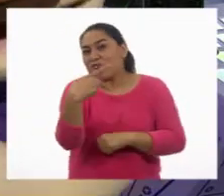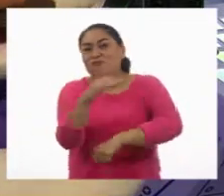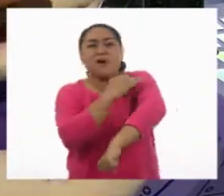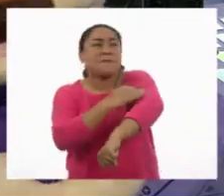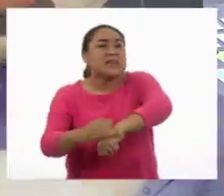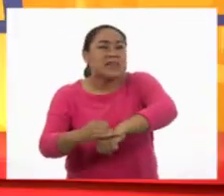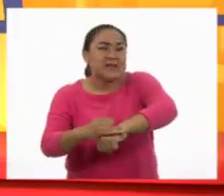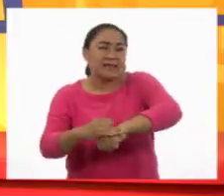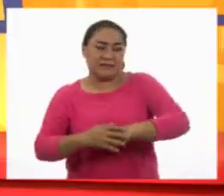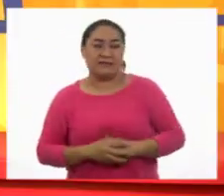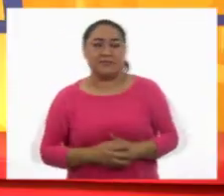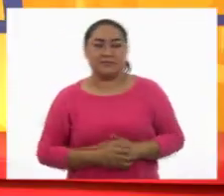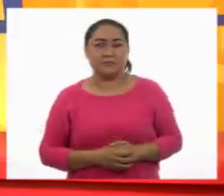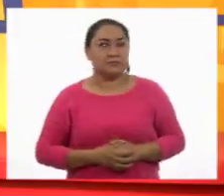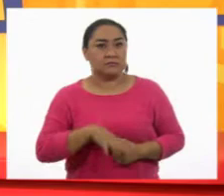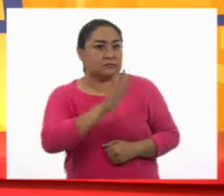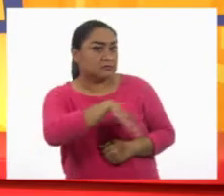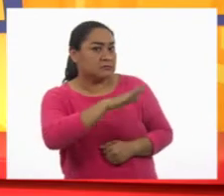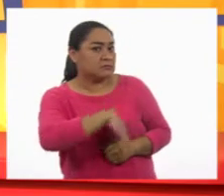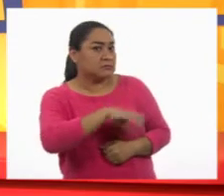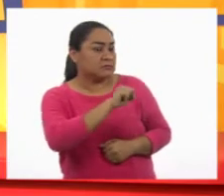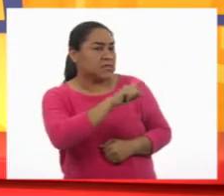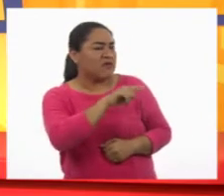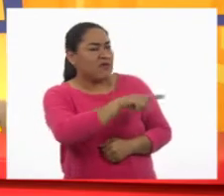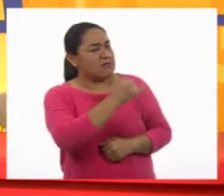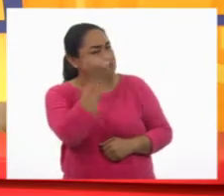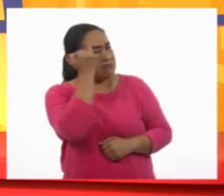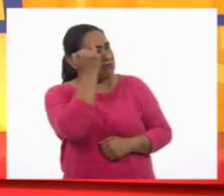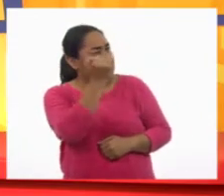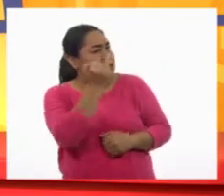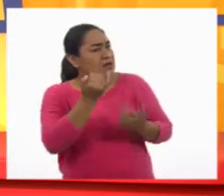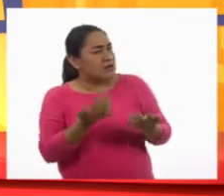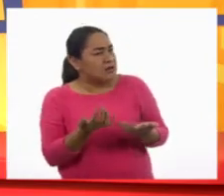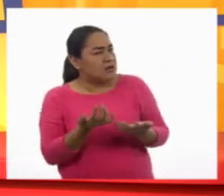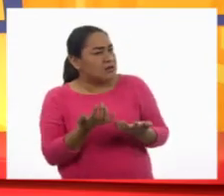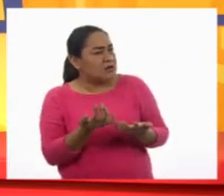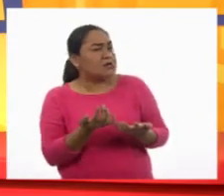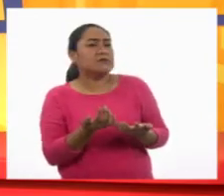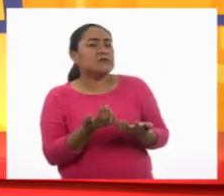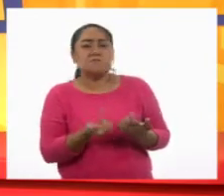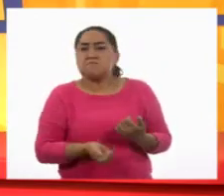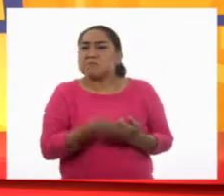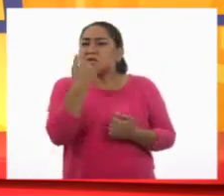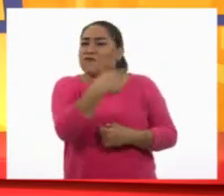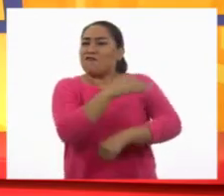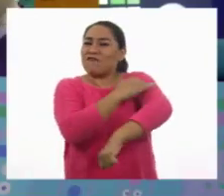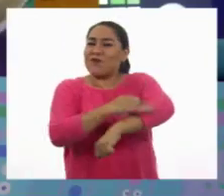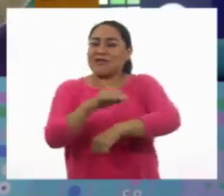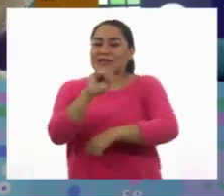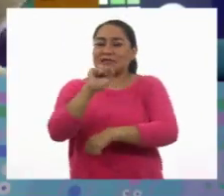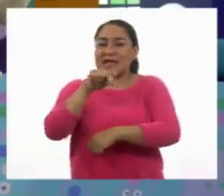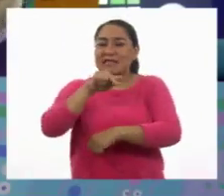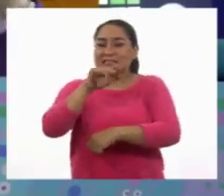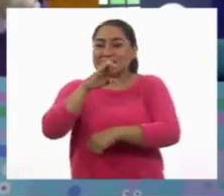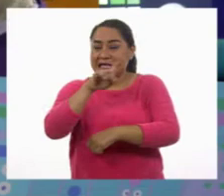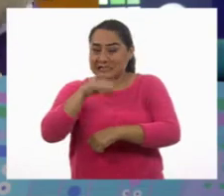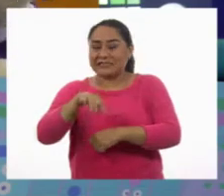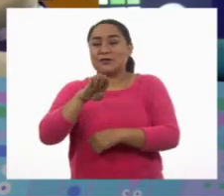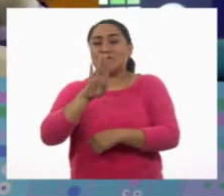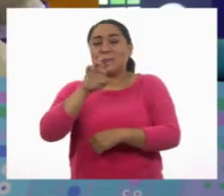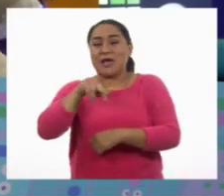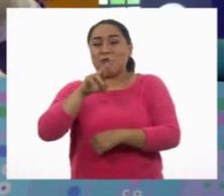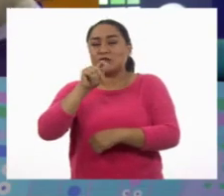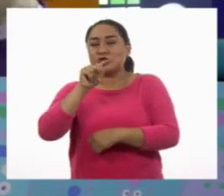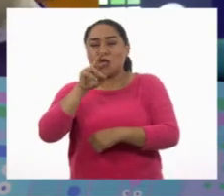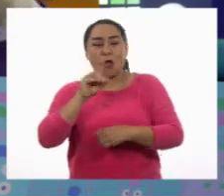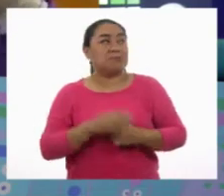encuentre más cerca de ustedes. Oye, Staff, ¿cómo imaginas que haya sido el primer Sánchez o el primer Buenrostro? Bueno, muchacho, eso